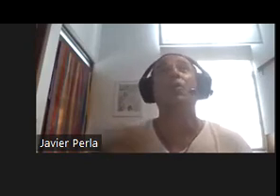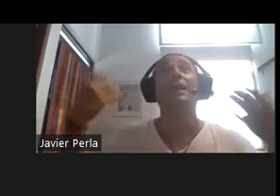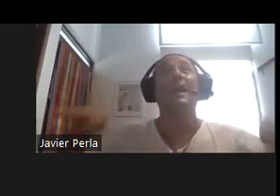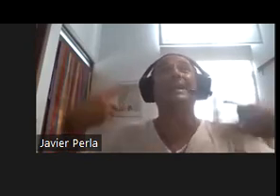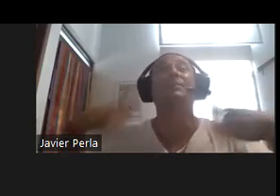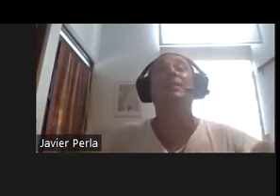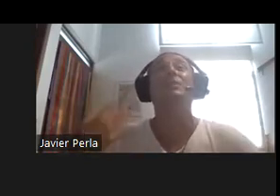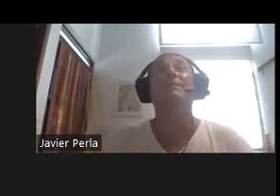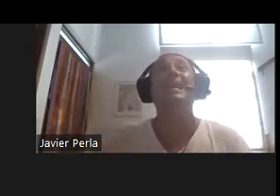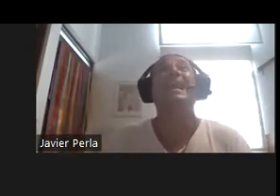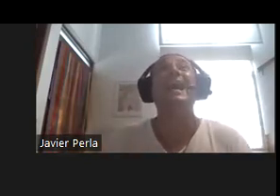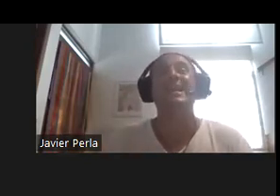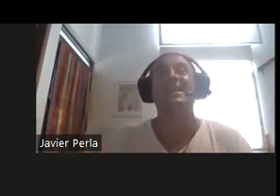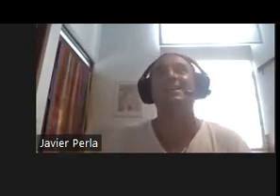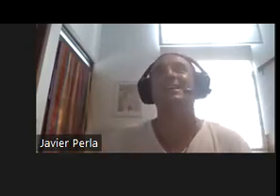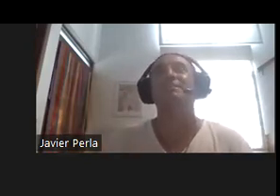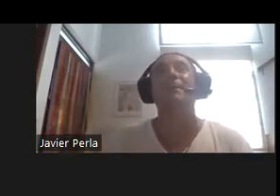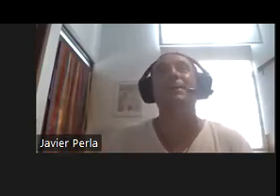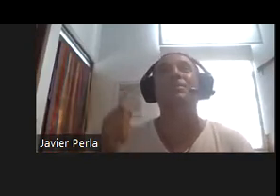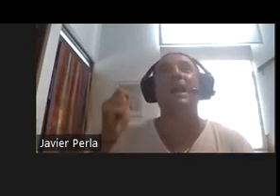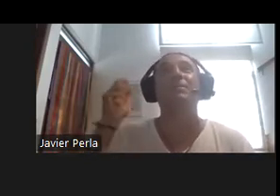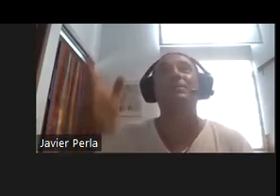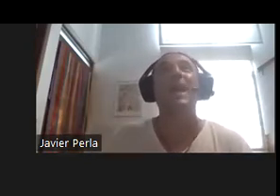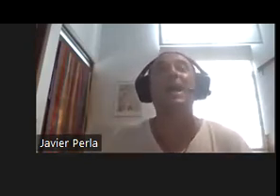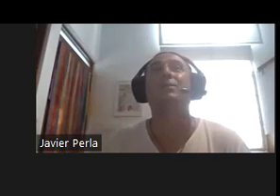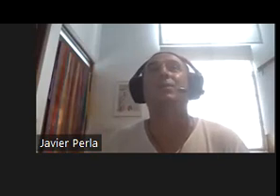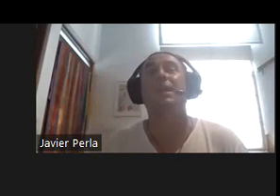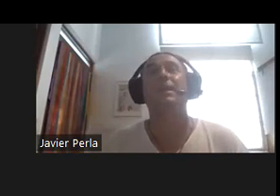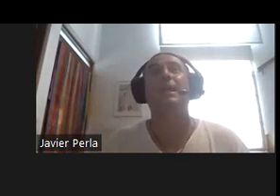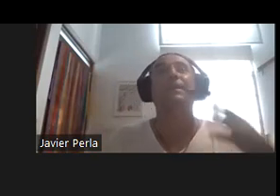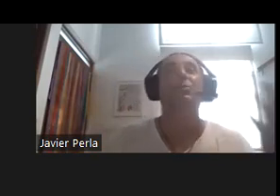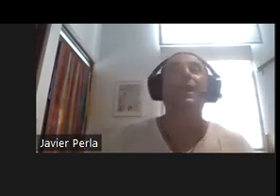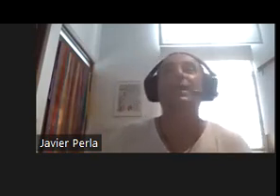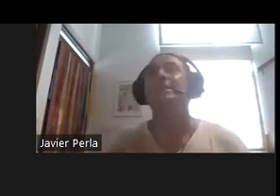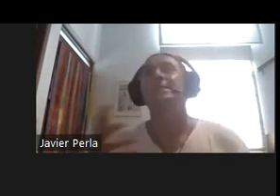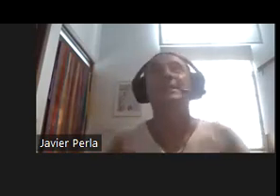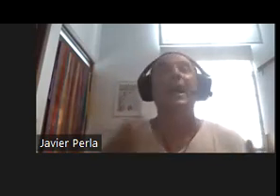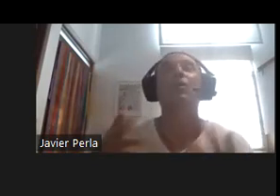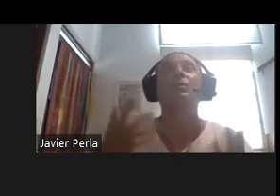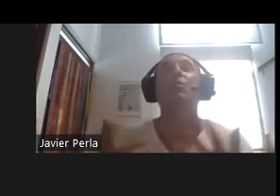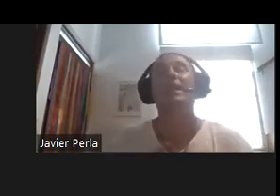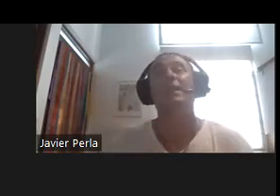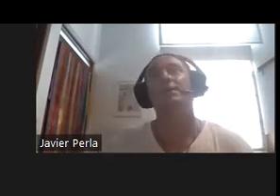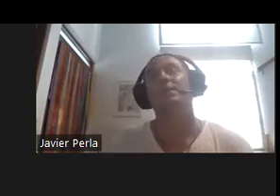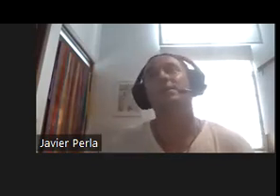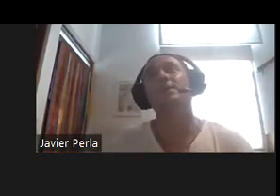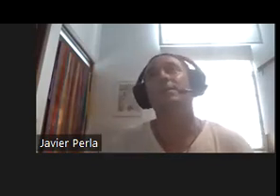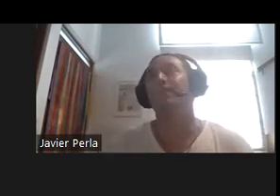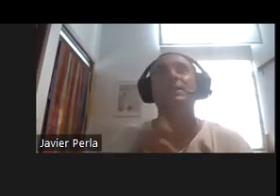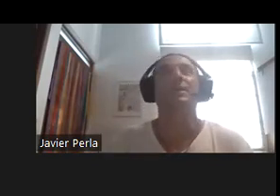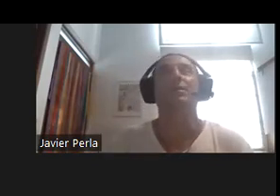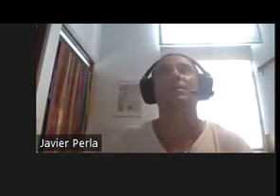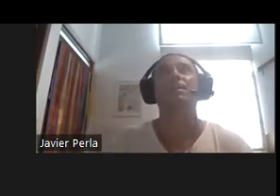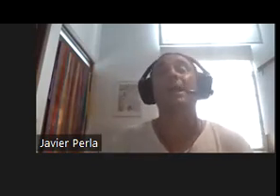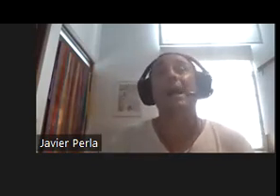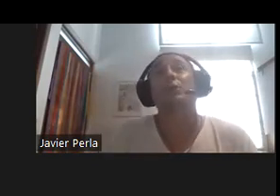que dicen, oye, acá se viene un tema legal. Va a haber un carbon tax, un esquema de cap and trade. Algo se huele, ¿no?